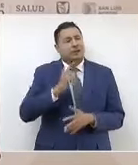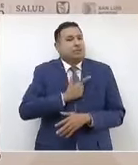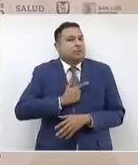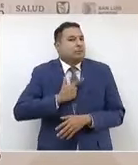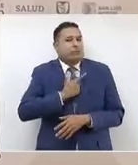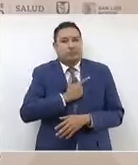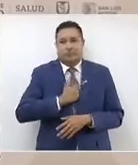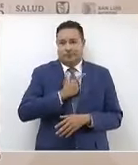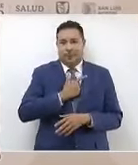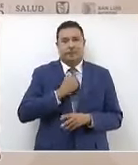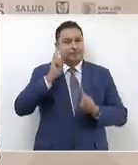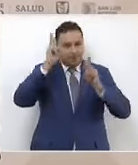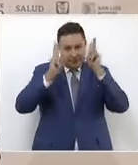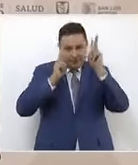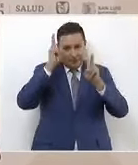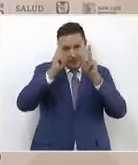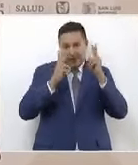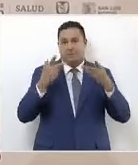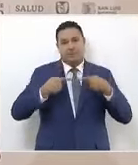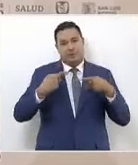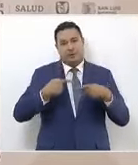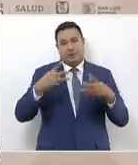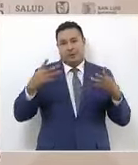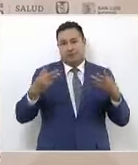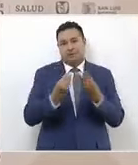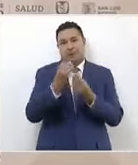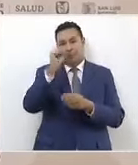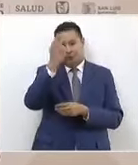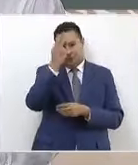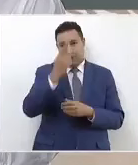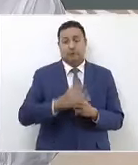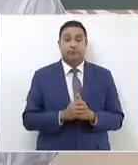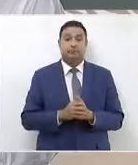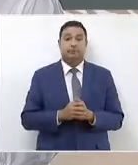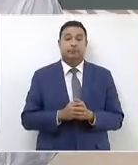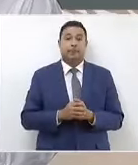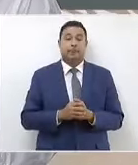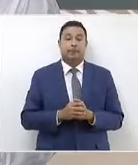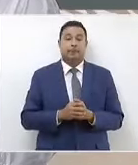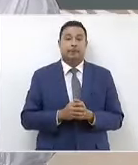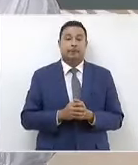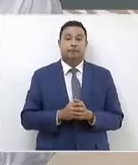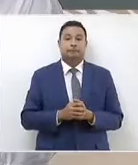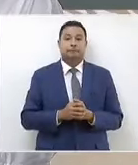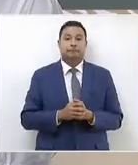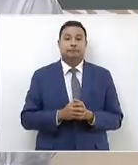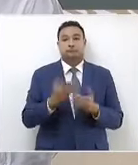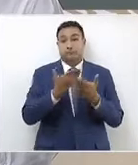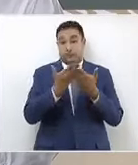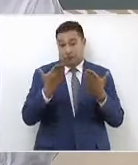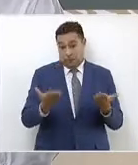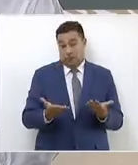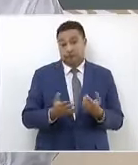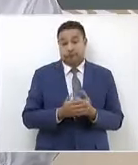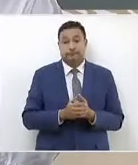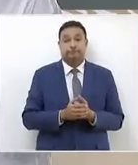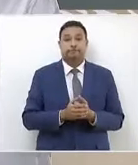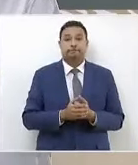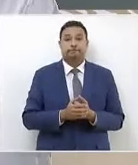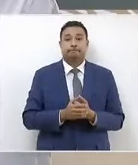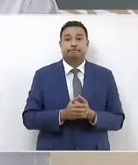gusto estar con los potosinos y ahora pues la encomienda